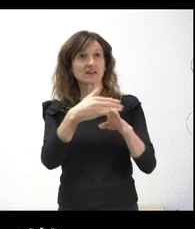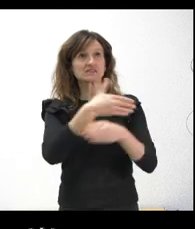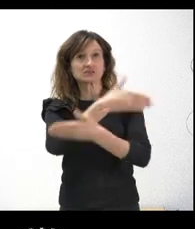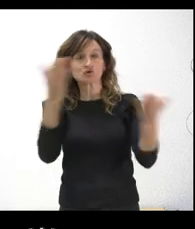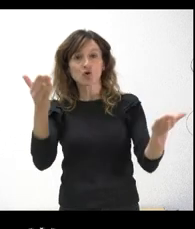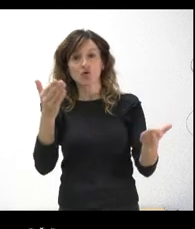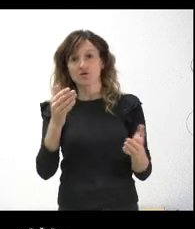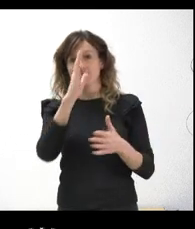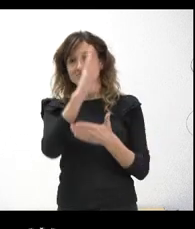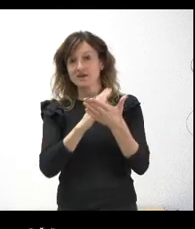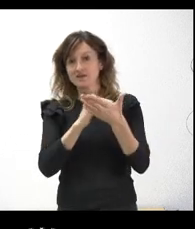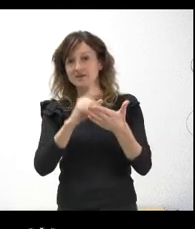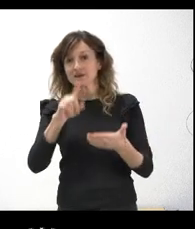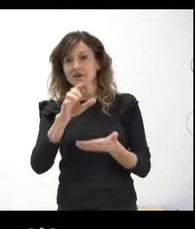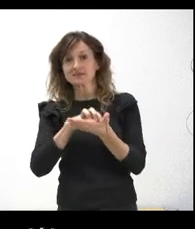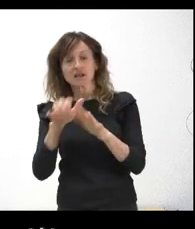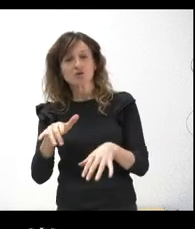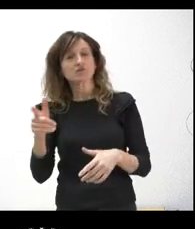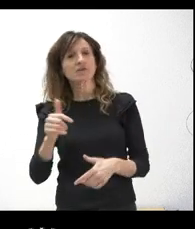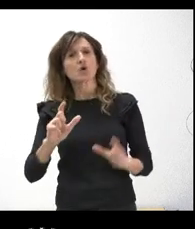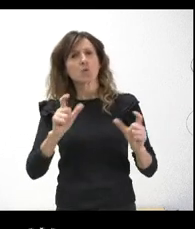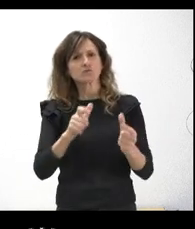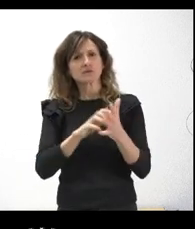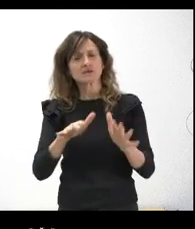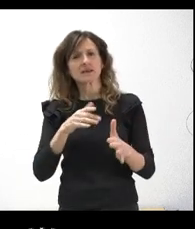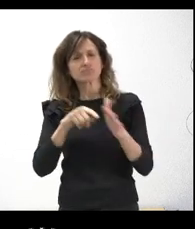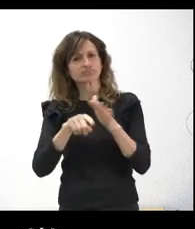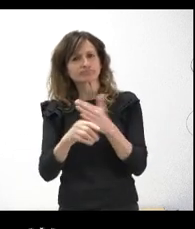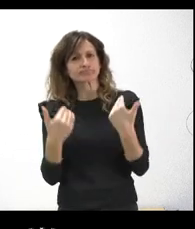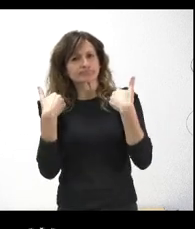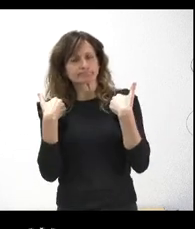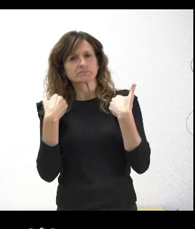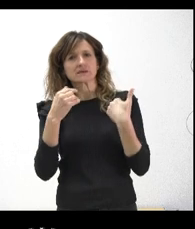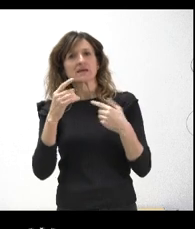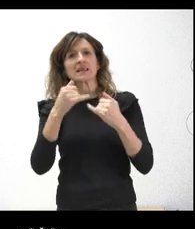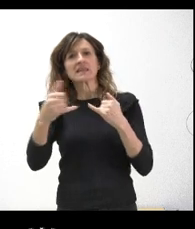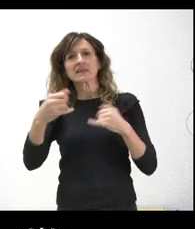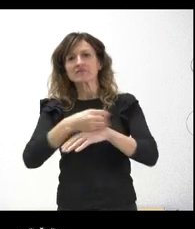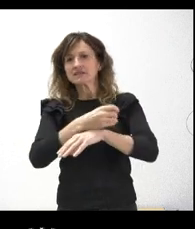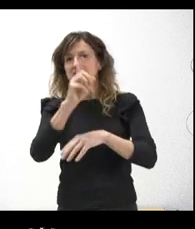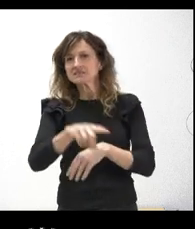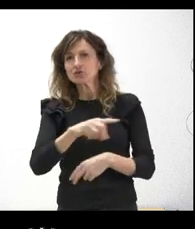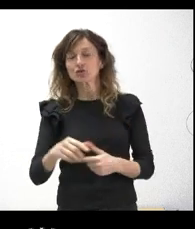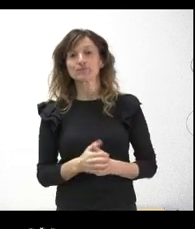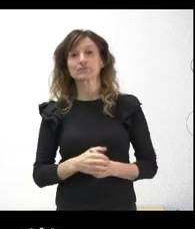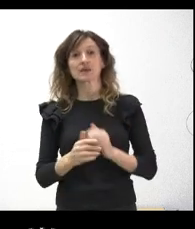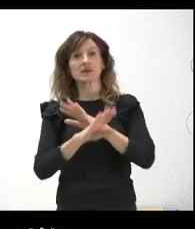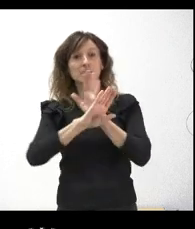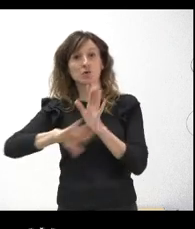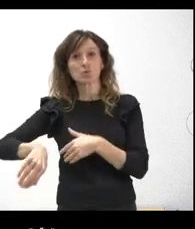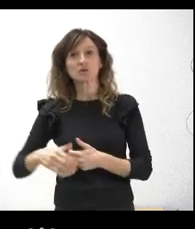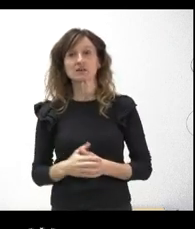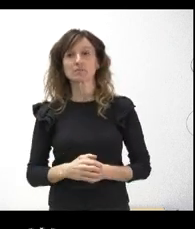Castilla y león estaría dispuesta la junta a asumir esa gestión de esta de esta línea ferroviaria y por último